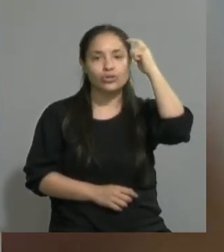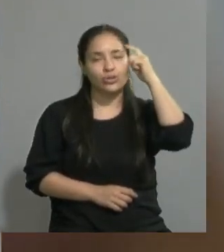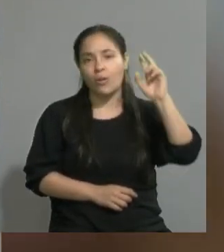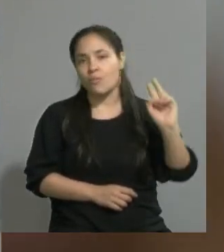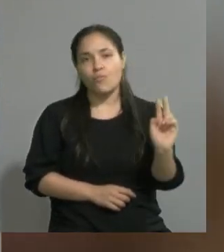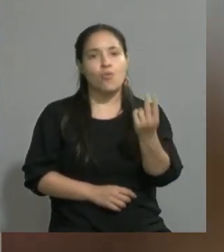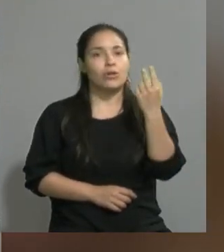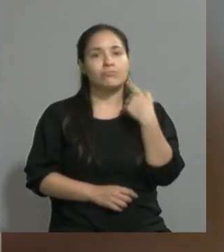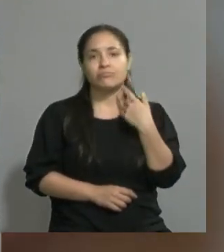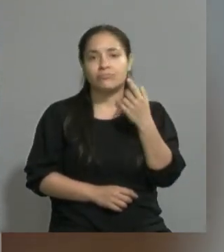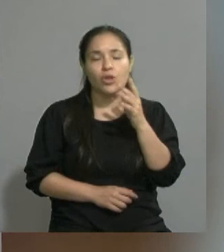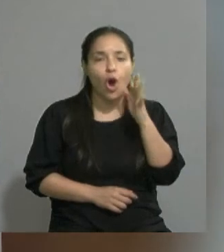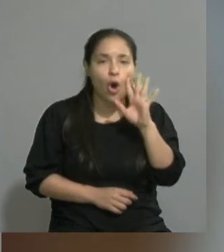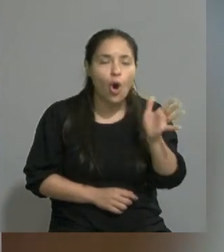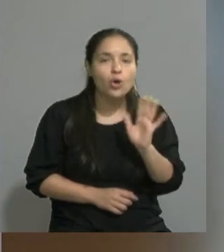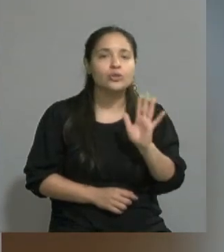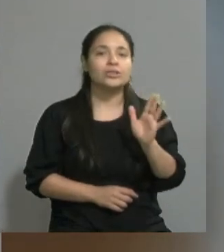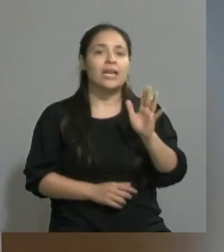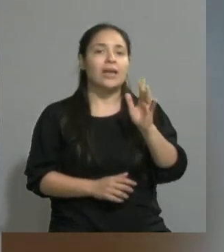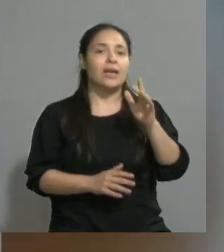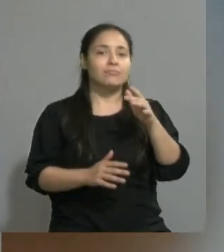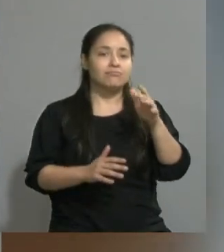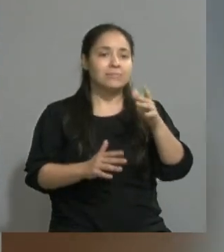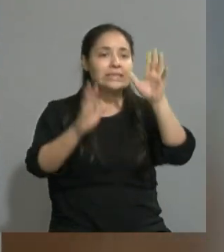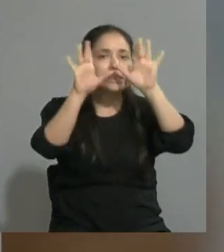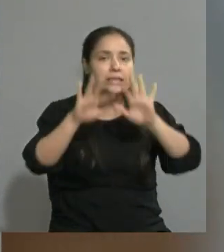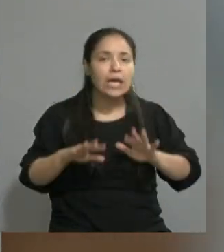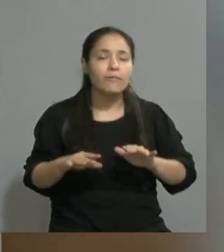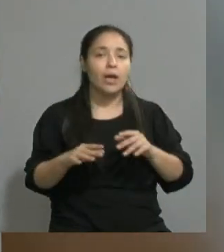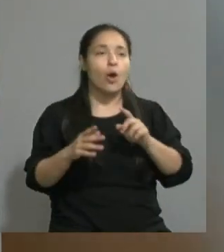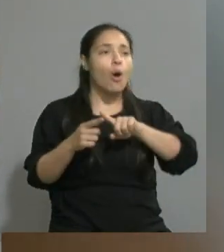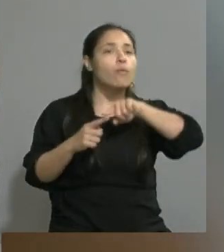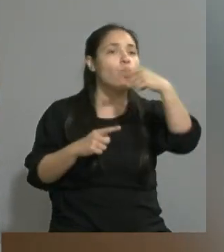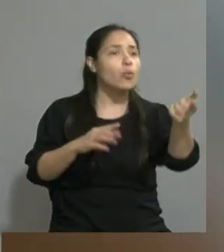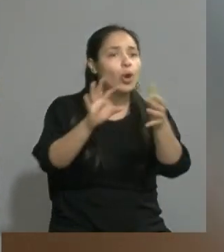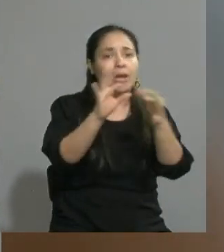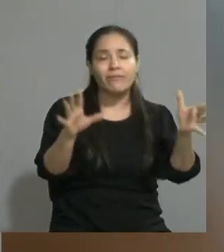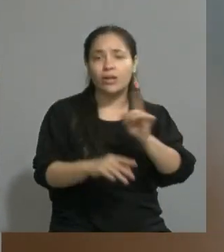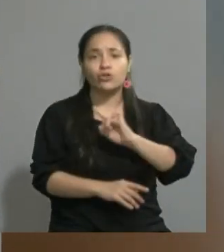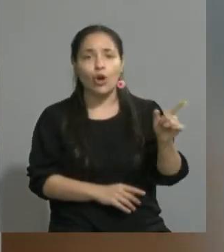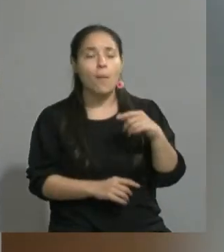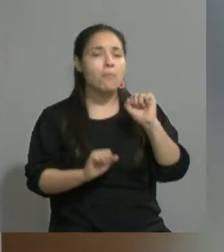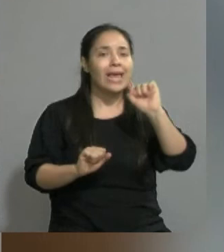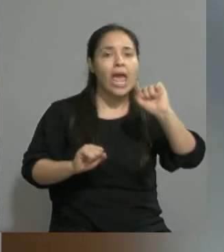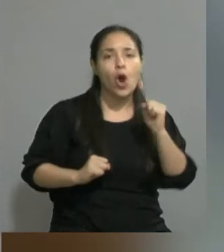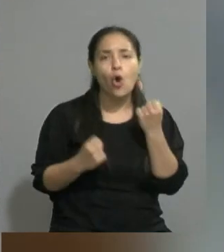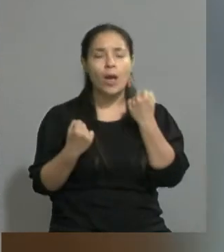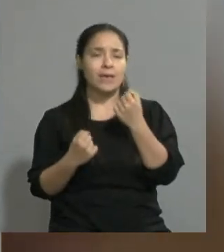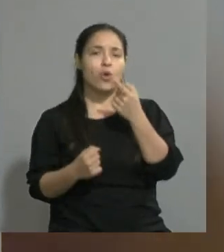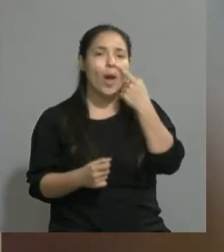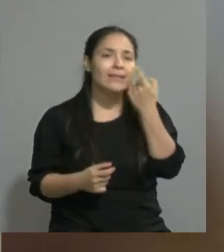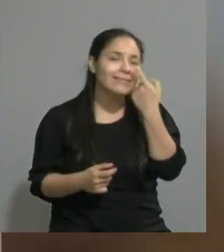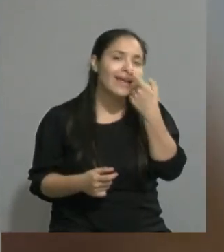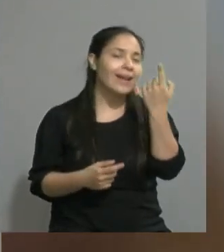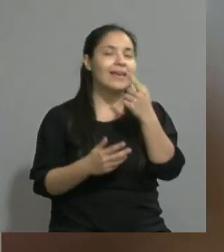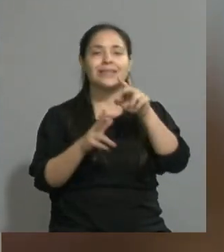sin conocer el hielo, sin conocer la nieve, no volvió a su hábitat por intereses, por egoísmo, por cuestiones sectoriales, por lo